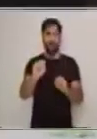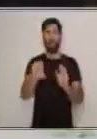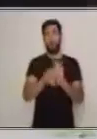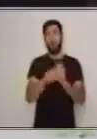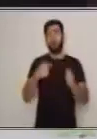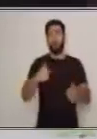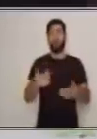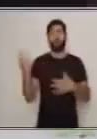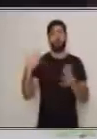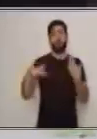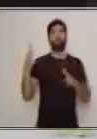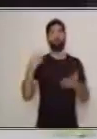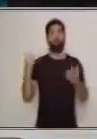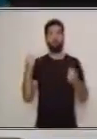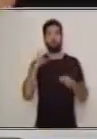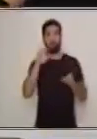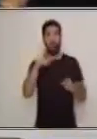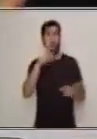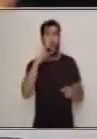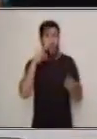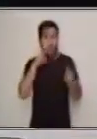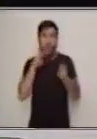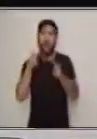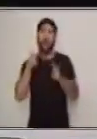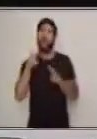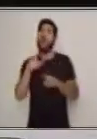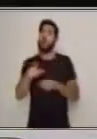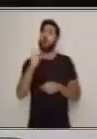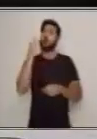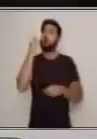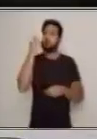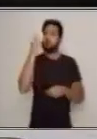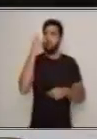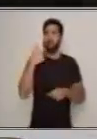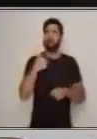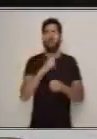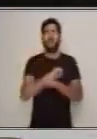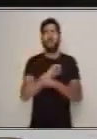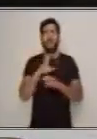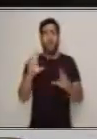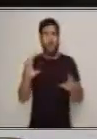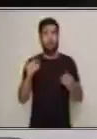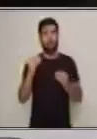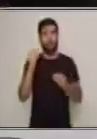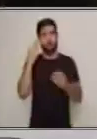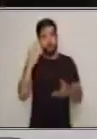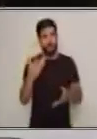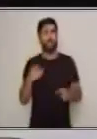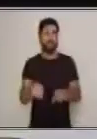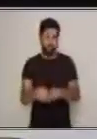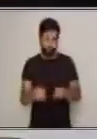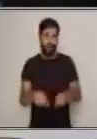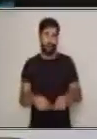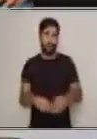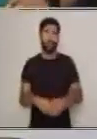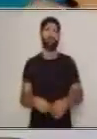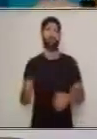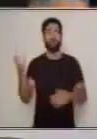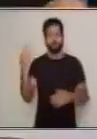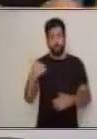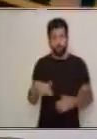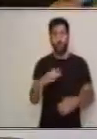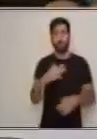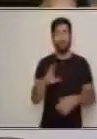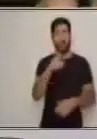estás exponiendo o lo que tú estás enseñando. Bueno, estas son las destrezas de la